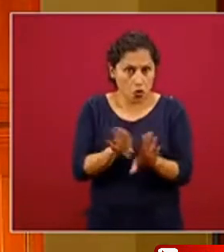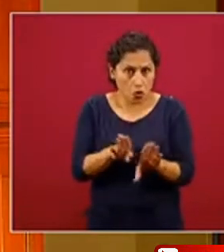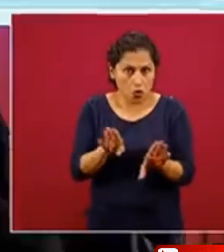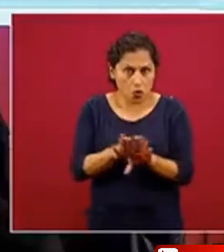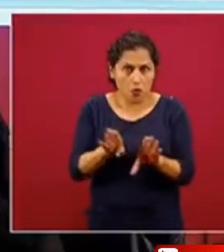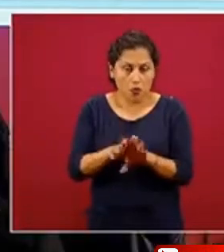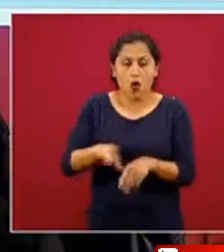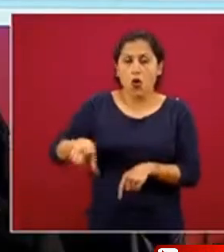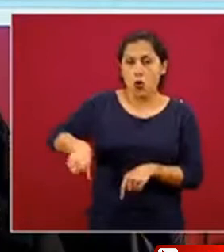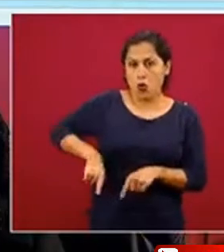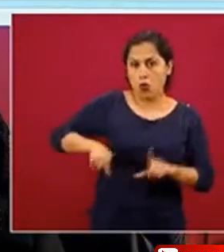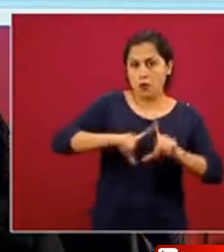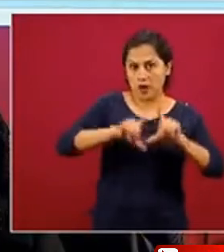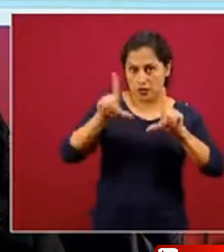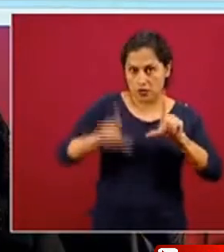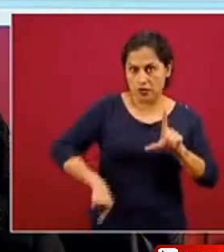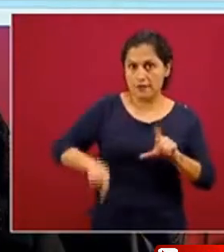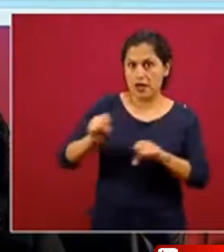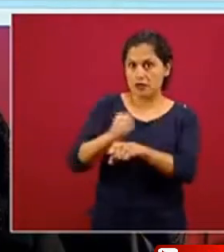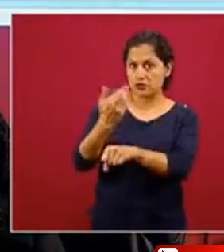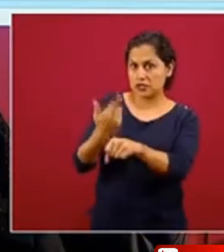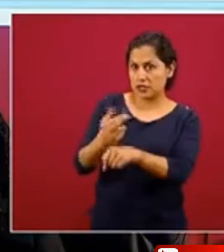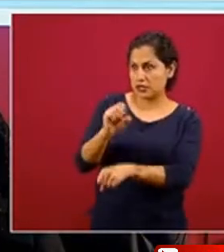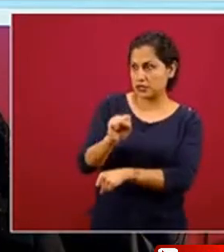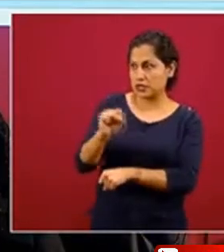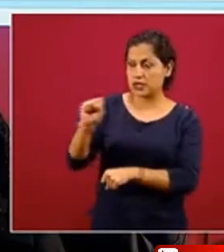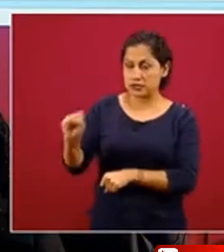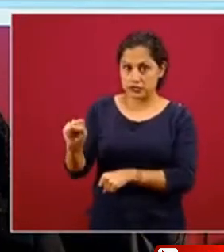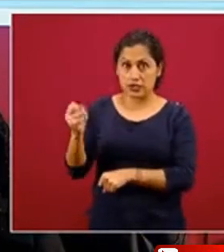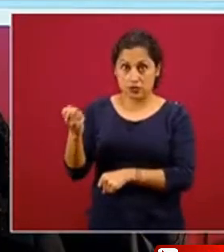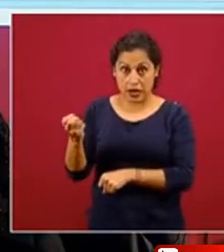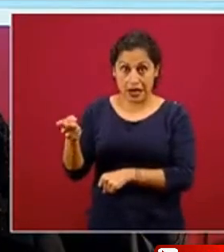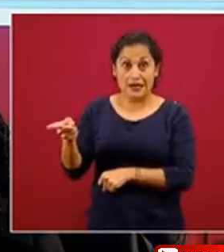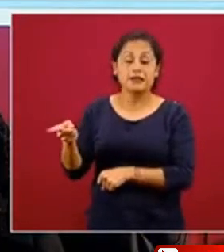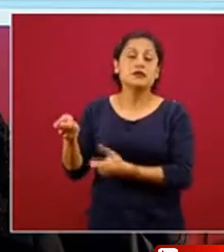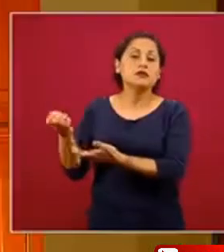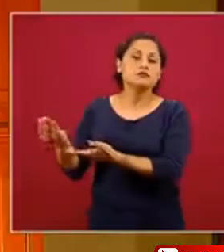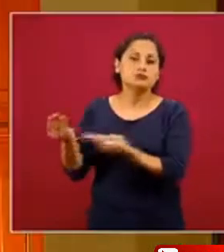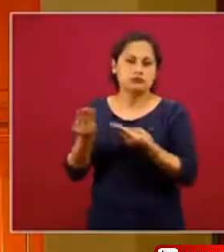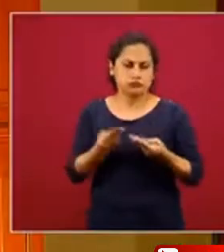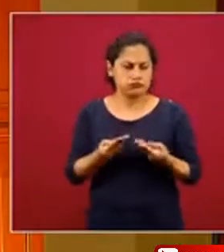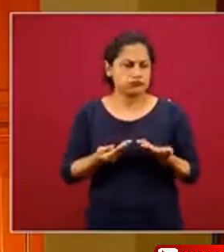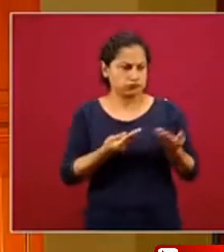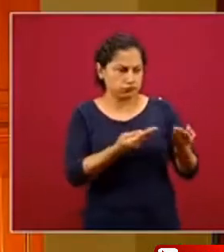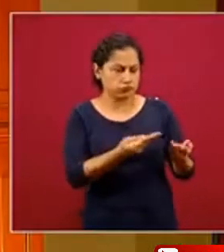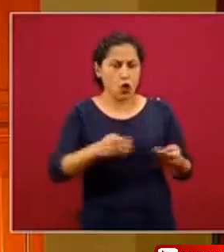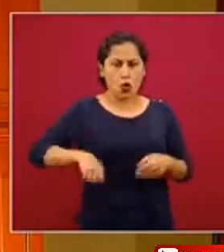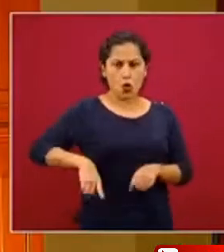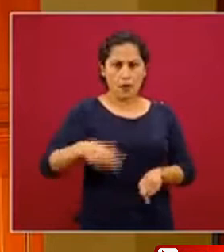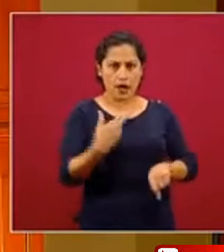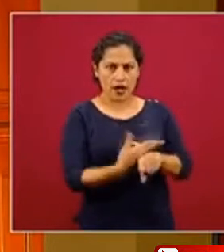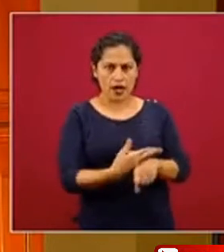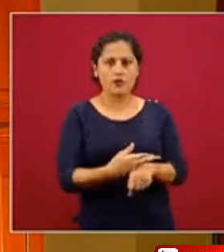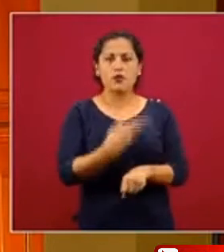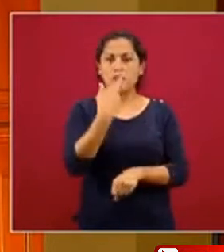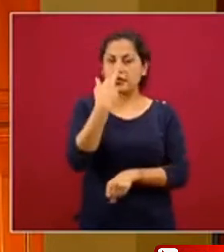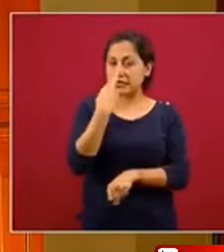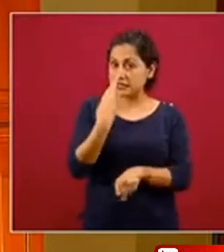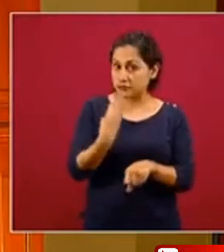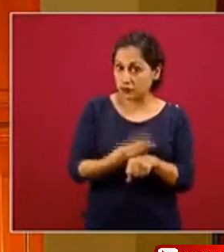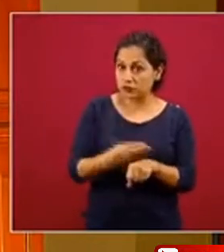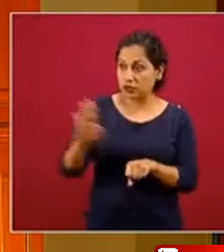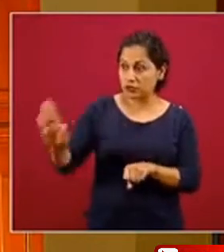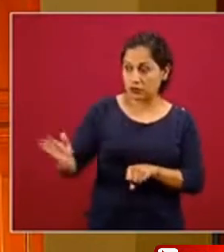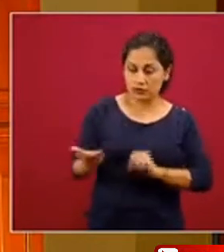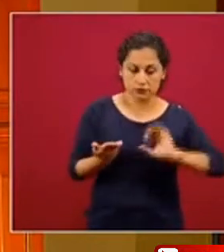de México a través de la Secretaría de Salud, pero tienen en todo momento la responsabilidad de velar por el buen cumplimiento de